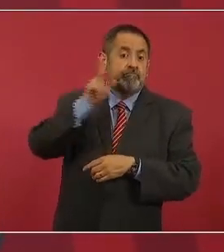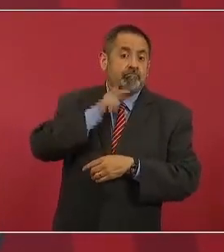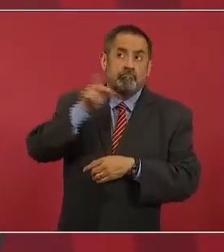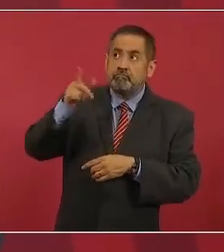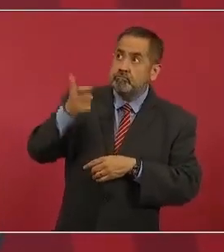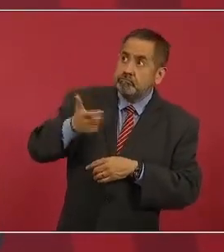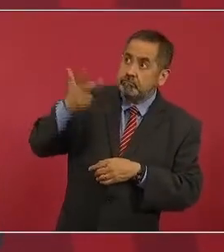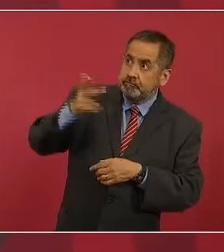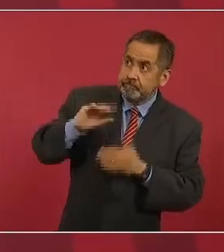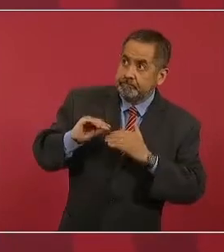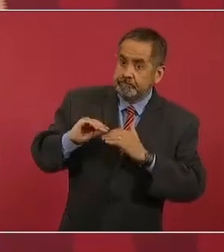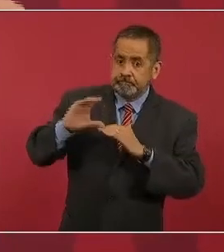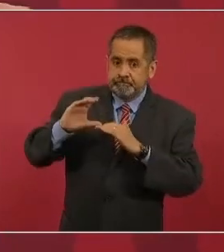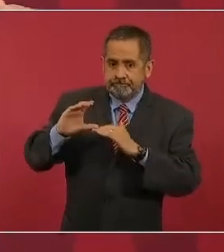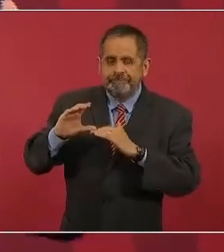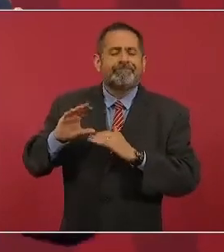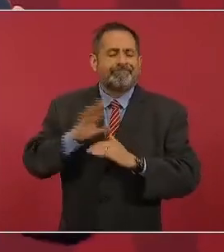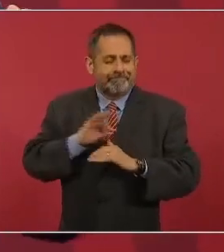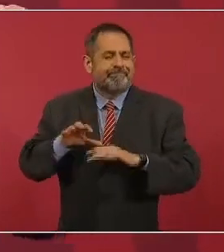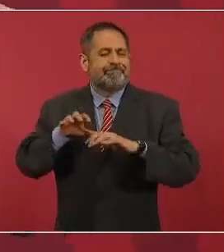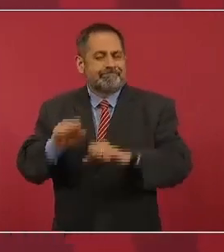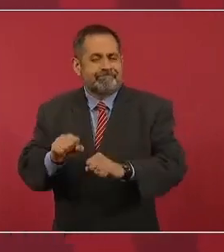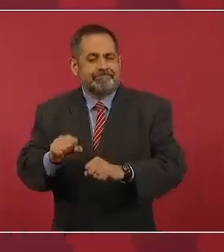crudo, nos alcanza